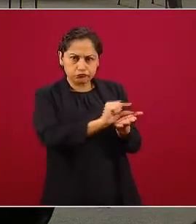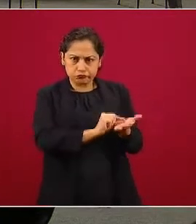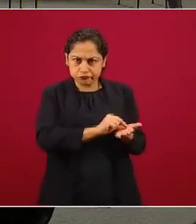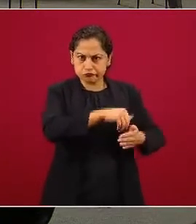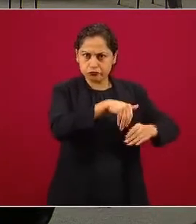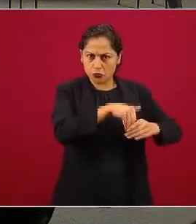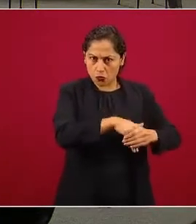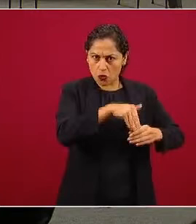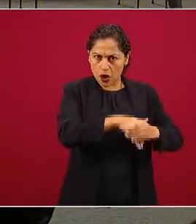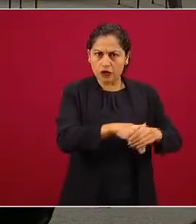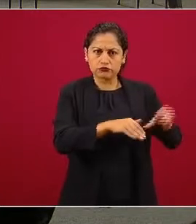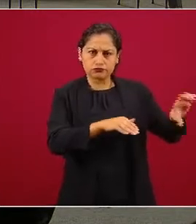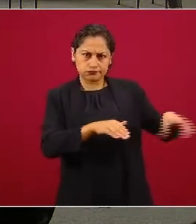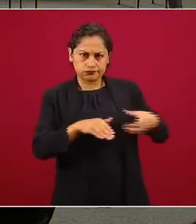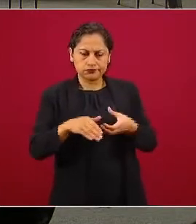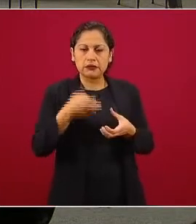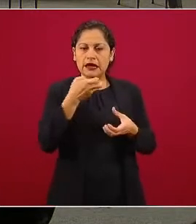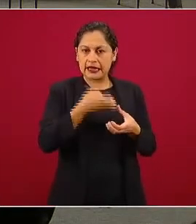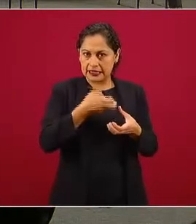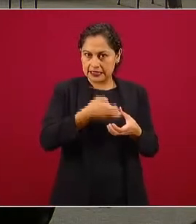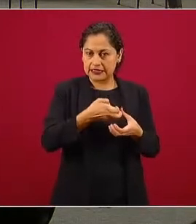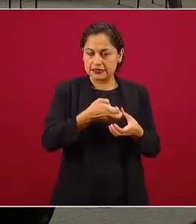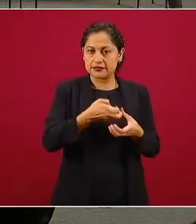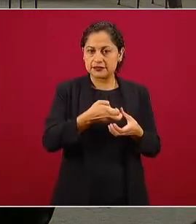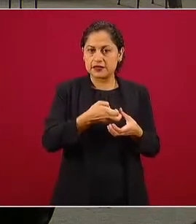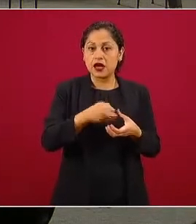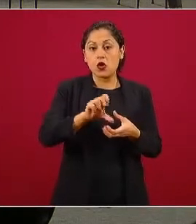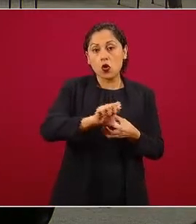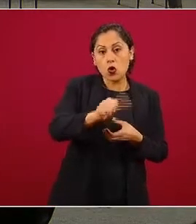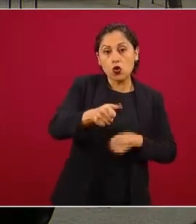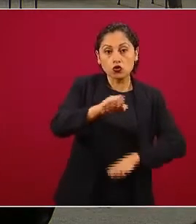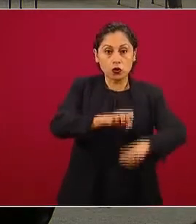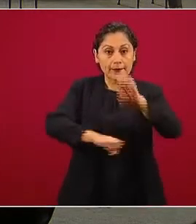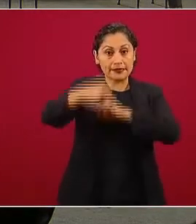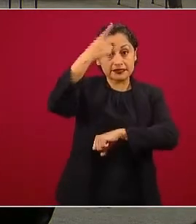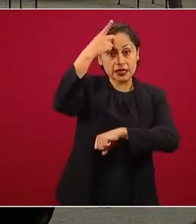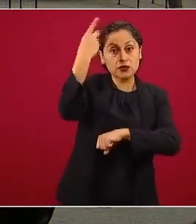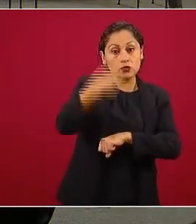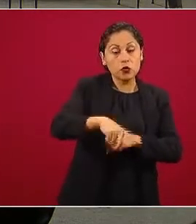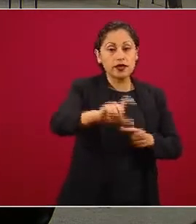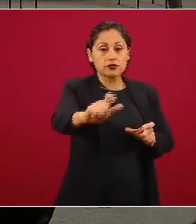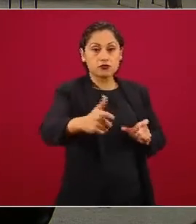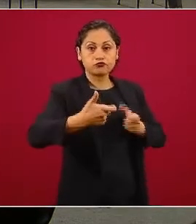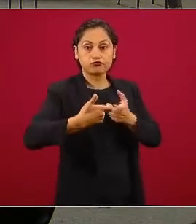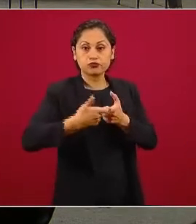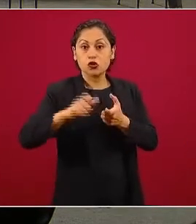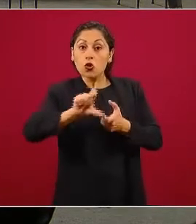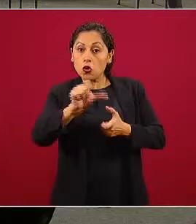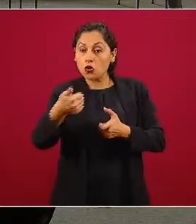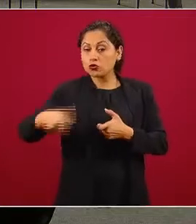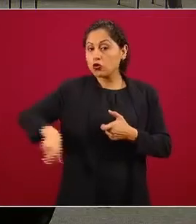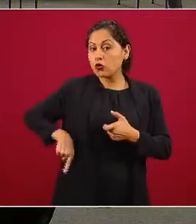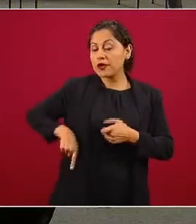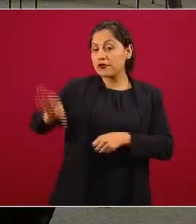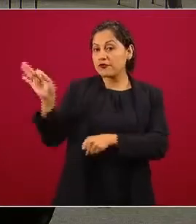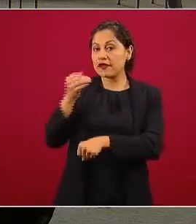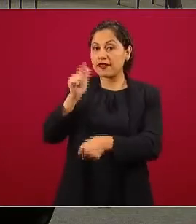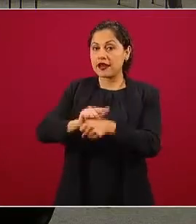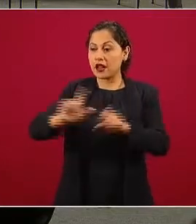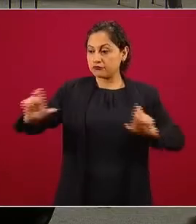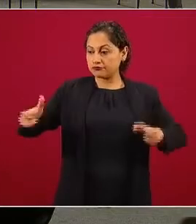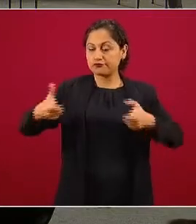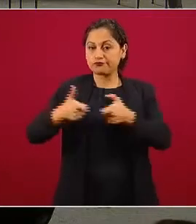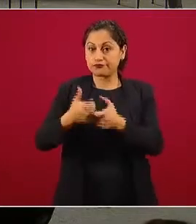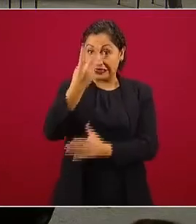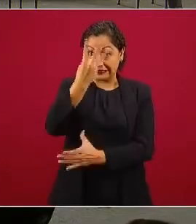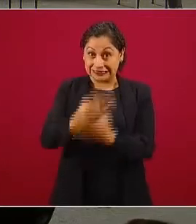muy importante los empresarios, los patrones, y aporta el gobierno federal. El gobierno federal